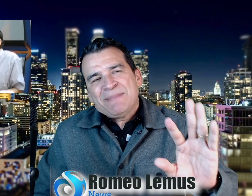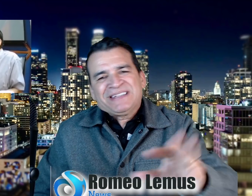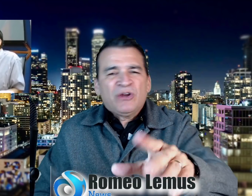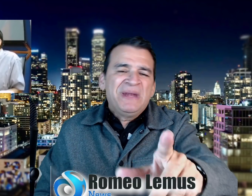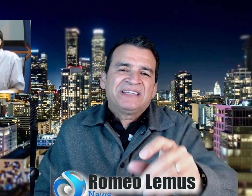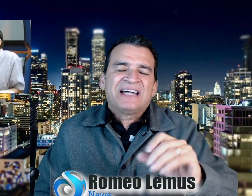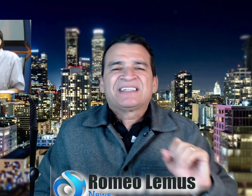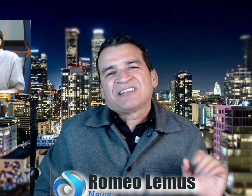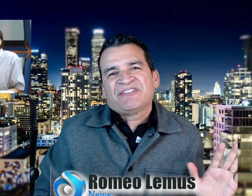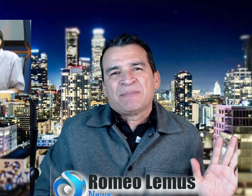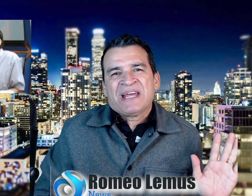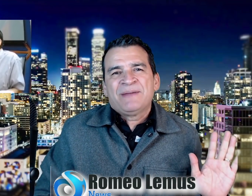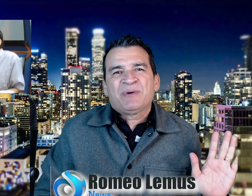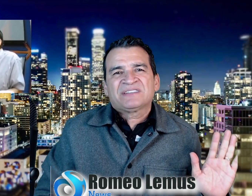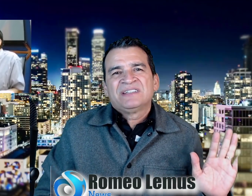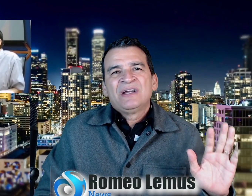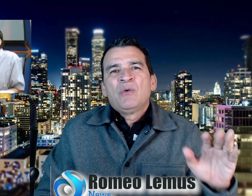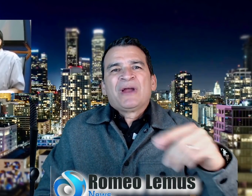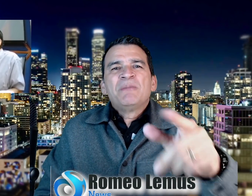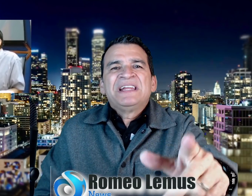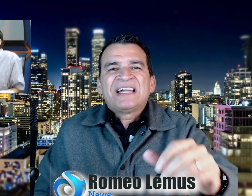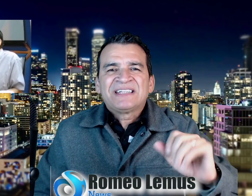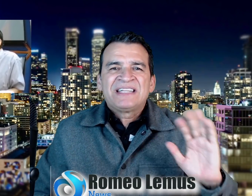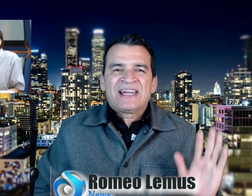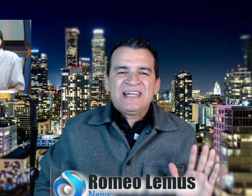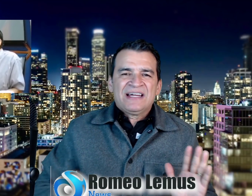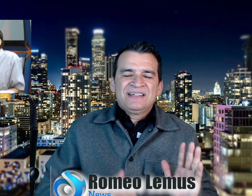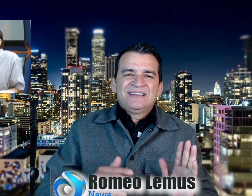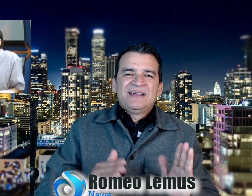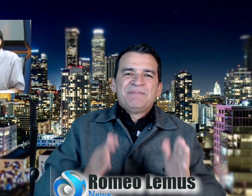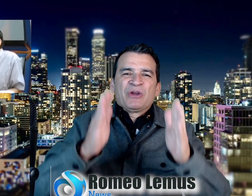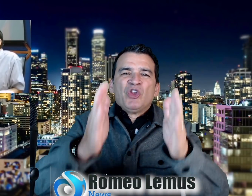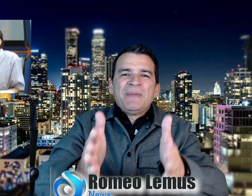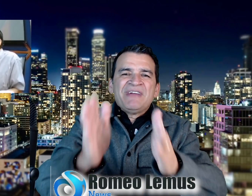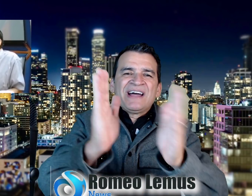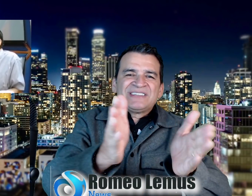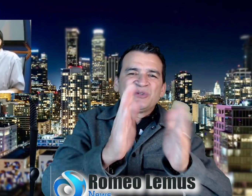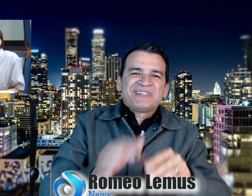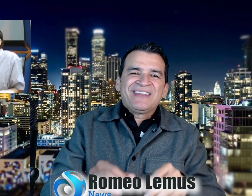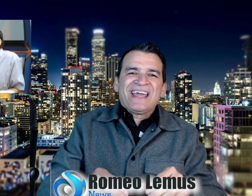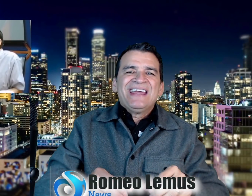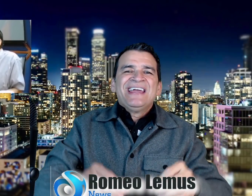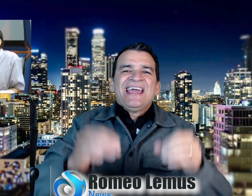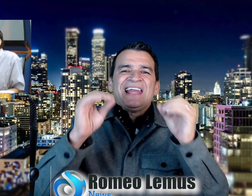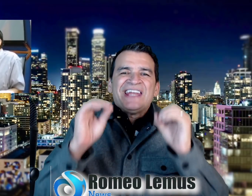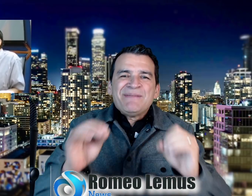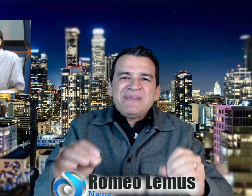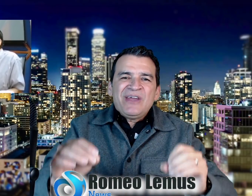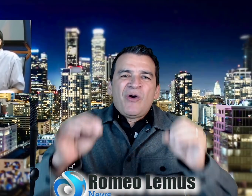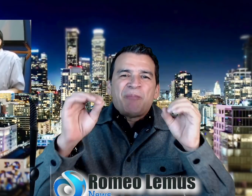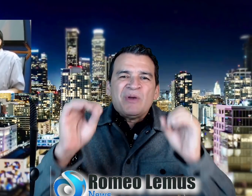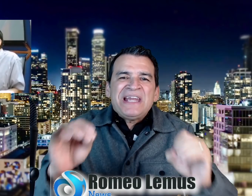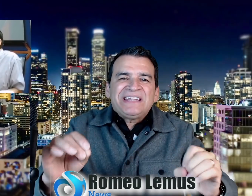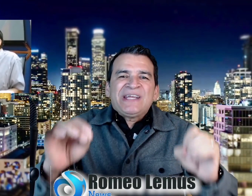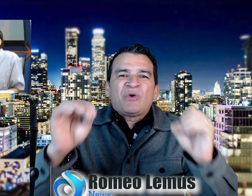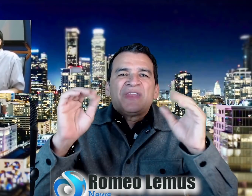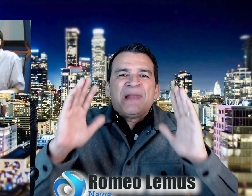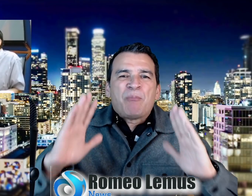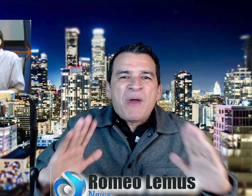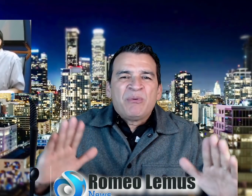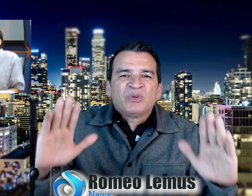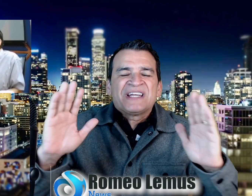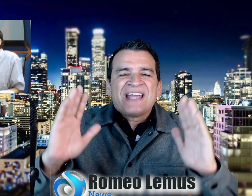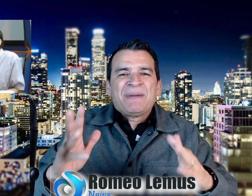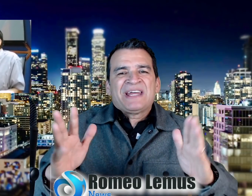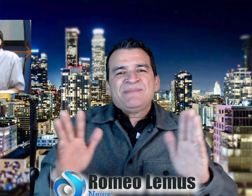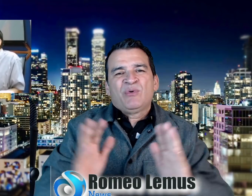prácticamente a los militantes del fmln pues oa los militantes de arena pero no me venga a decir usted que el enemigo político del